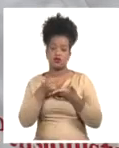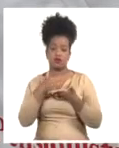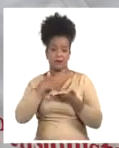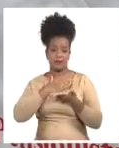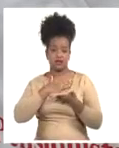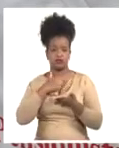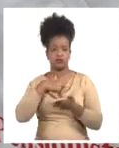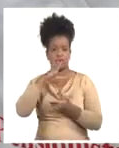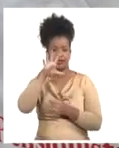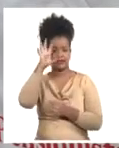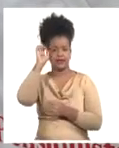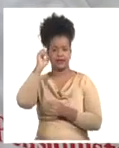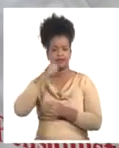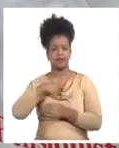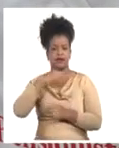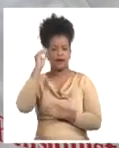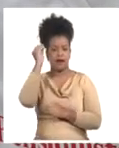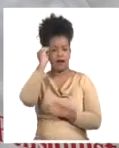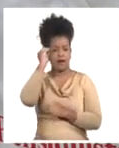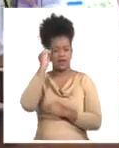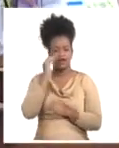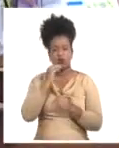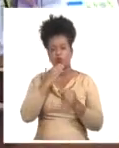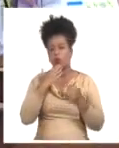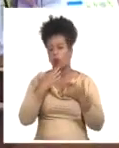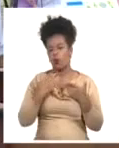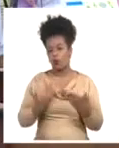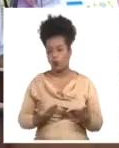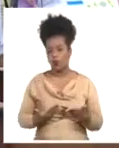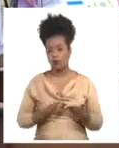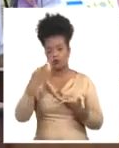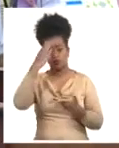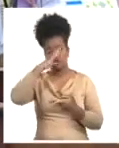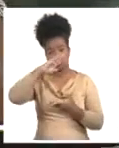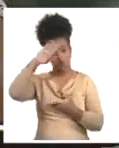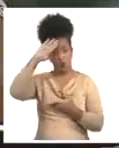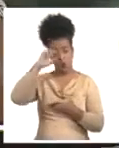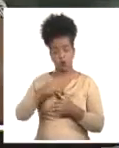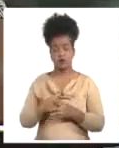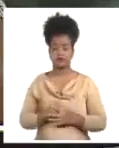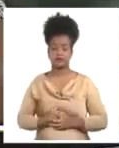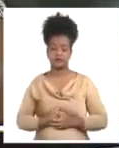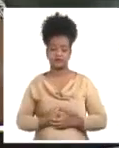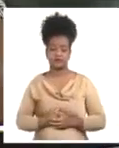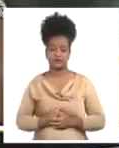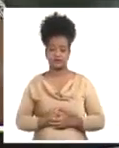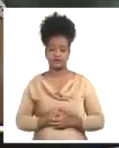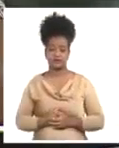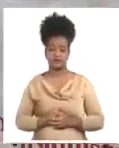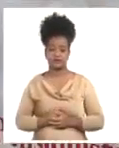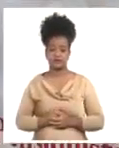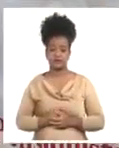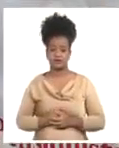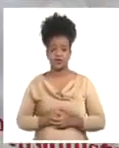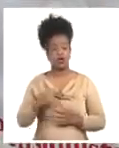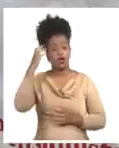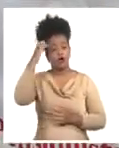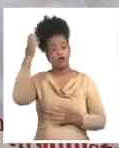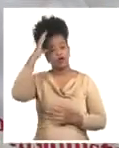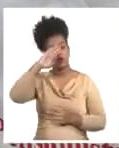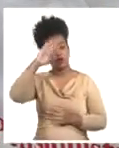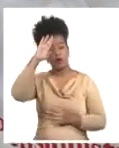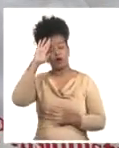entender y aprender de cómo Cuba, el Estado cubano, está tratando